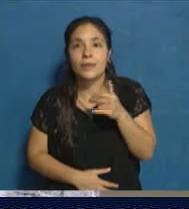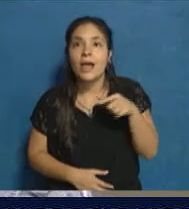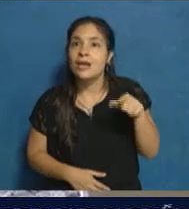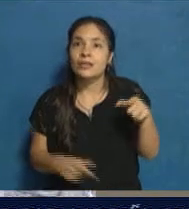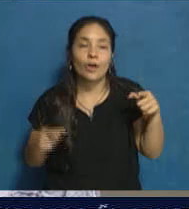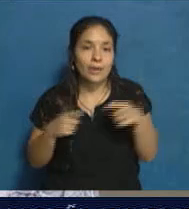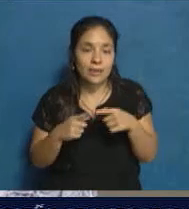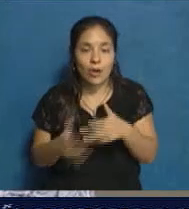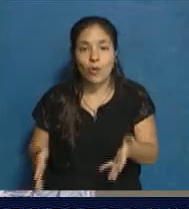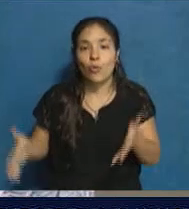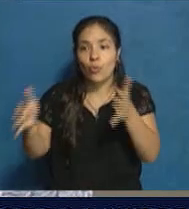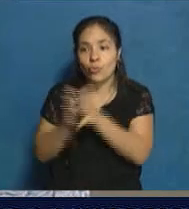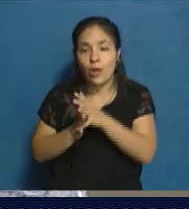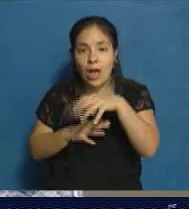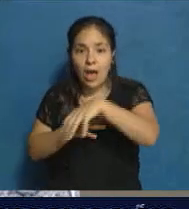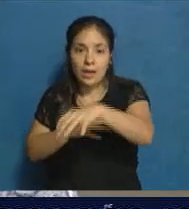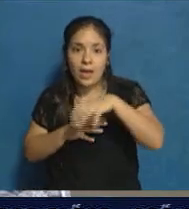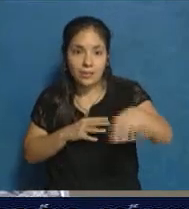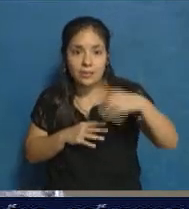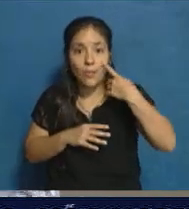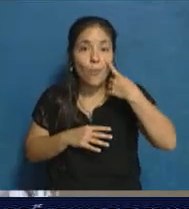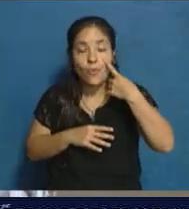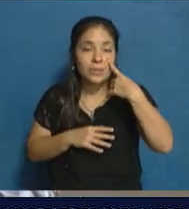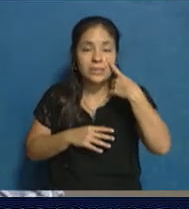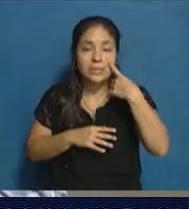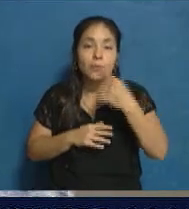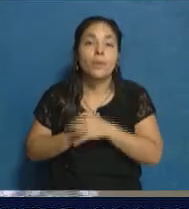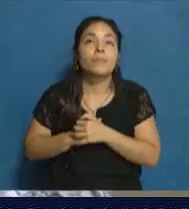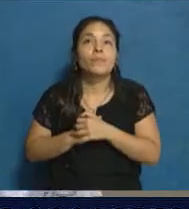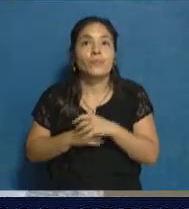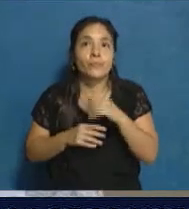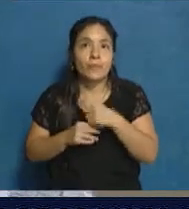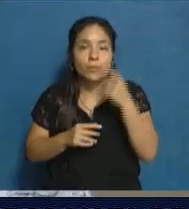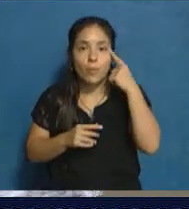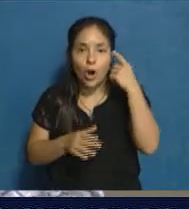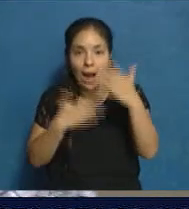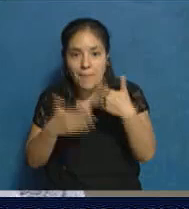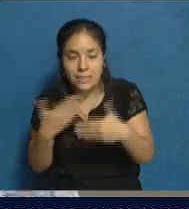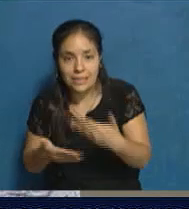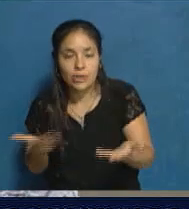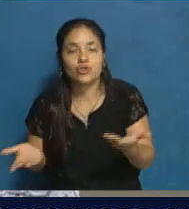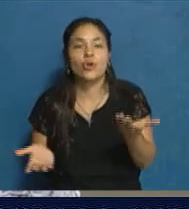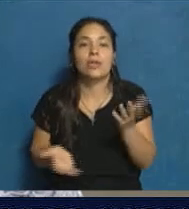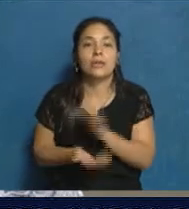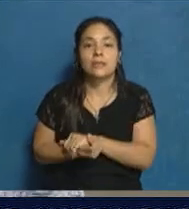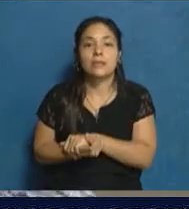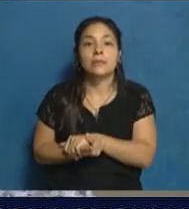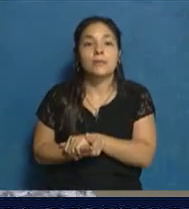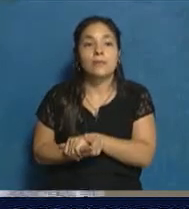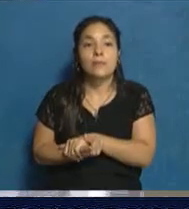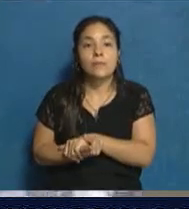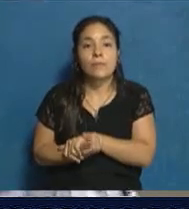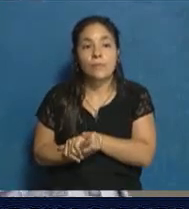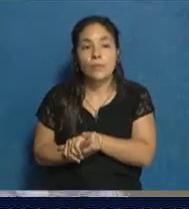en conjunto con diferentes áreas del municipio y así poder ir realizando capacitaciones, poder ir también generando